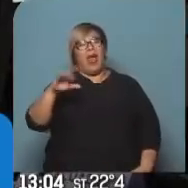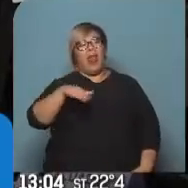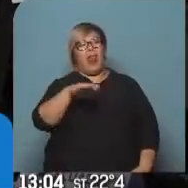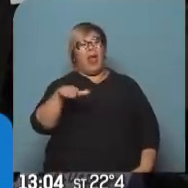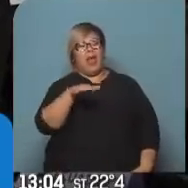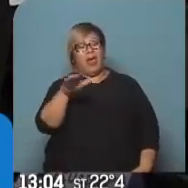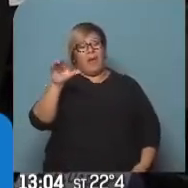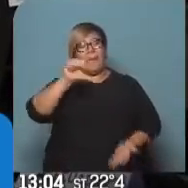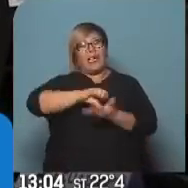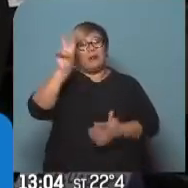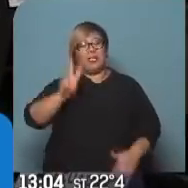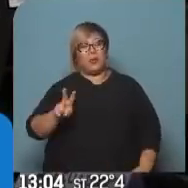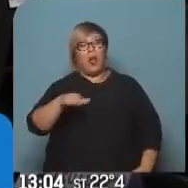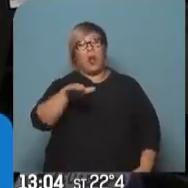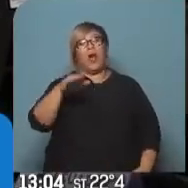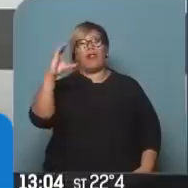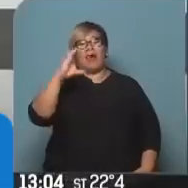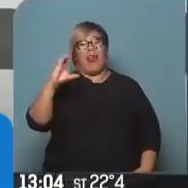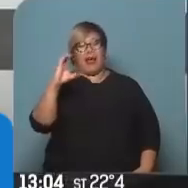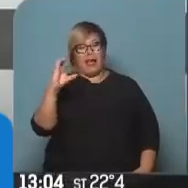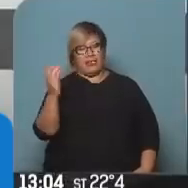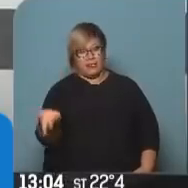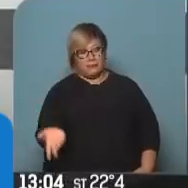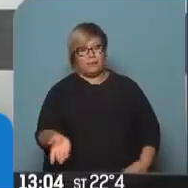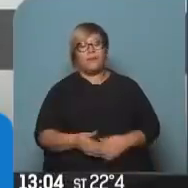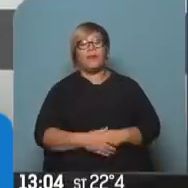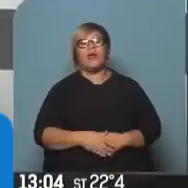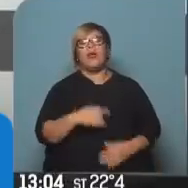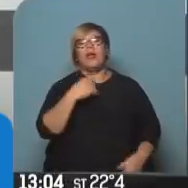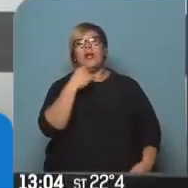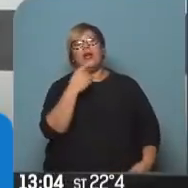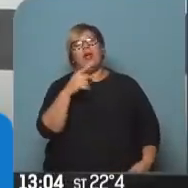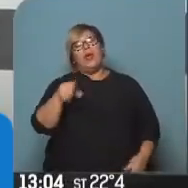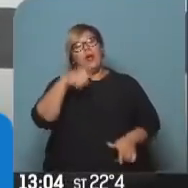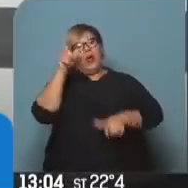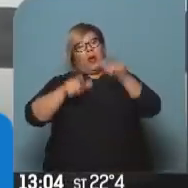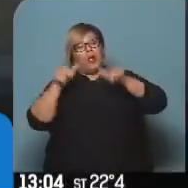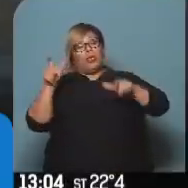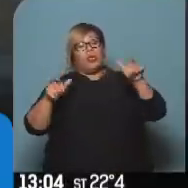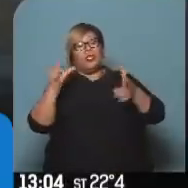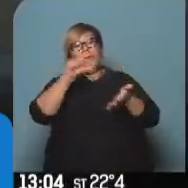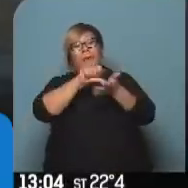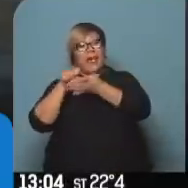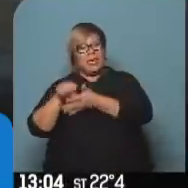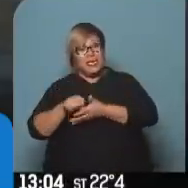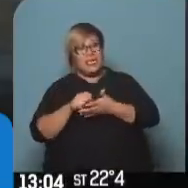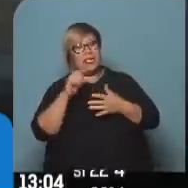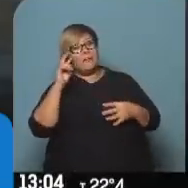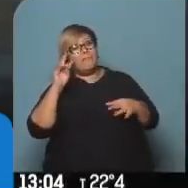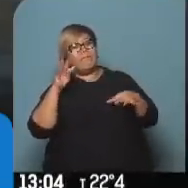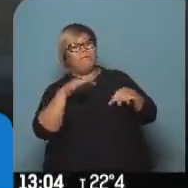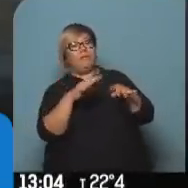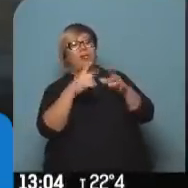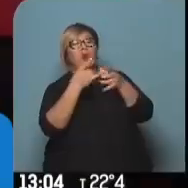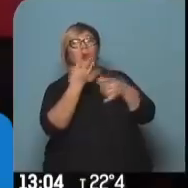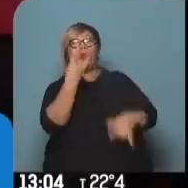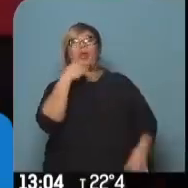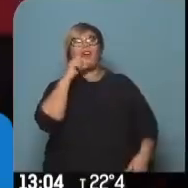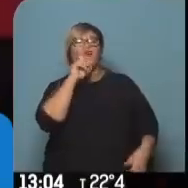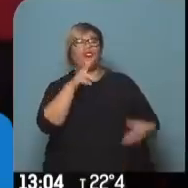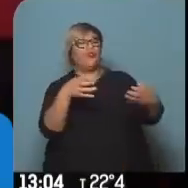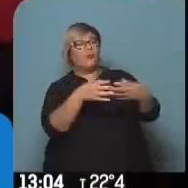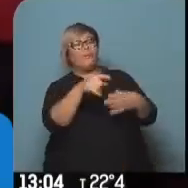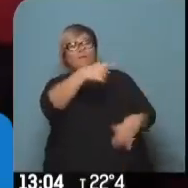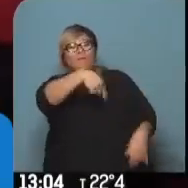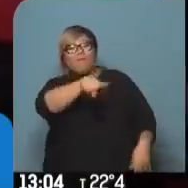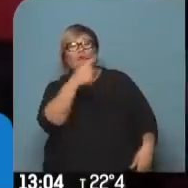región ven a la UNASUR como una organización retrógrada que no representa los intereses del momento, pero en particular critican